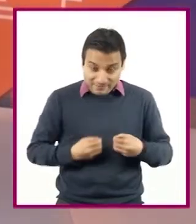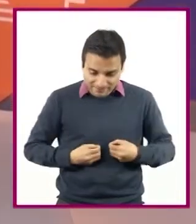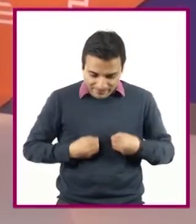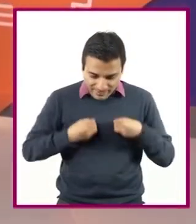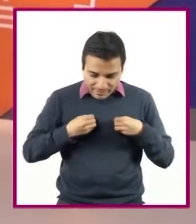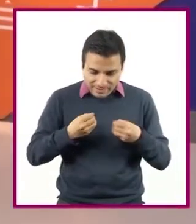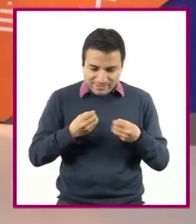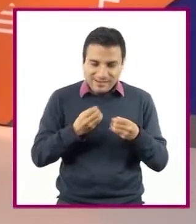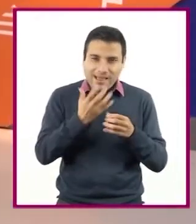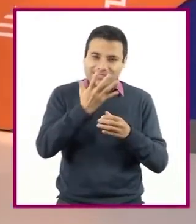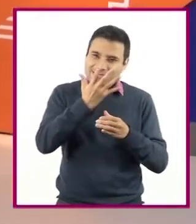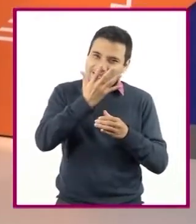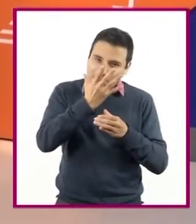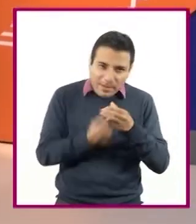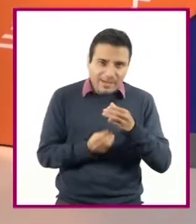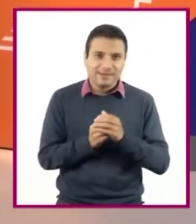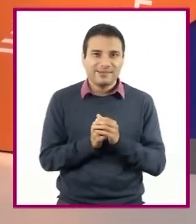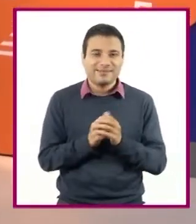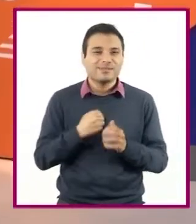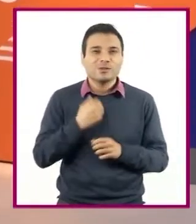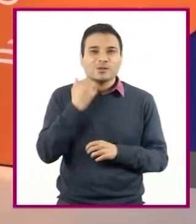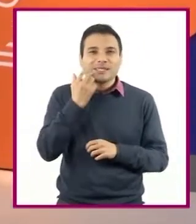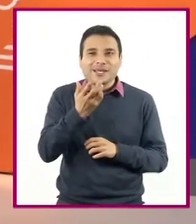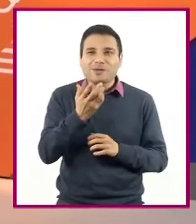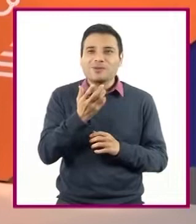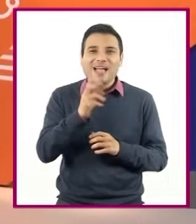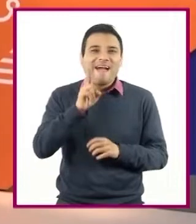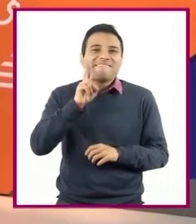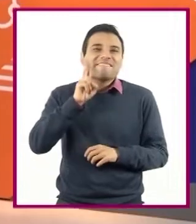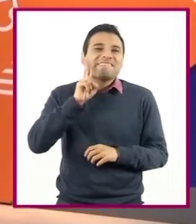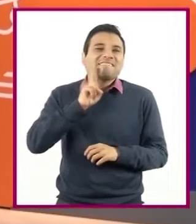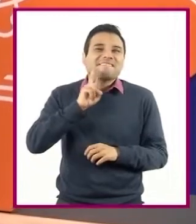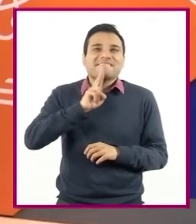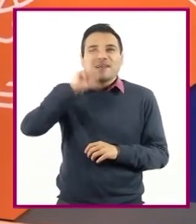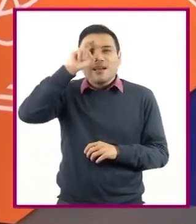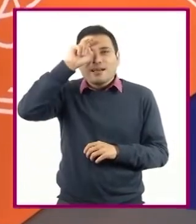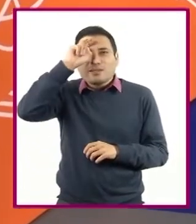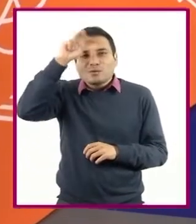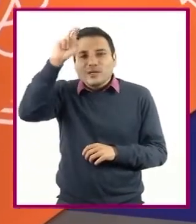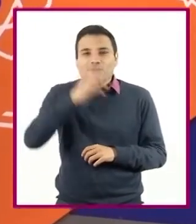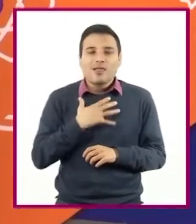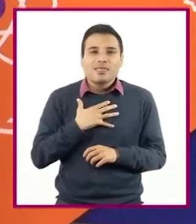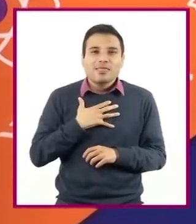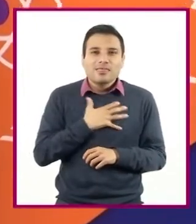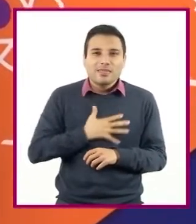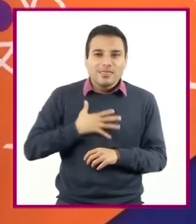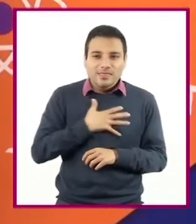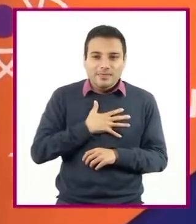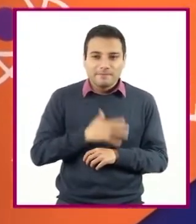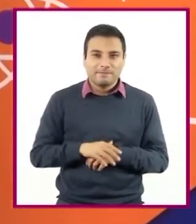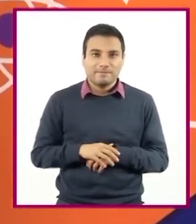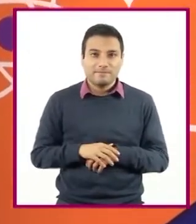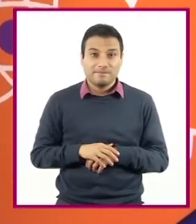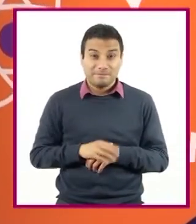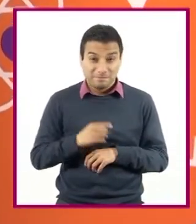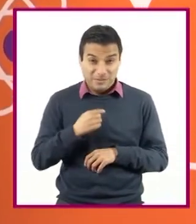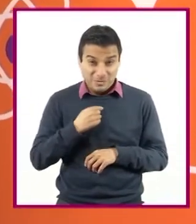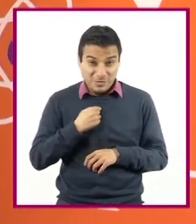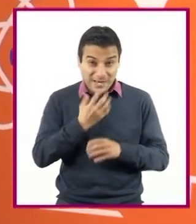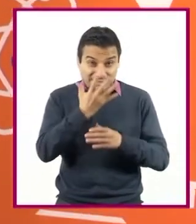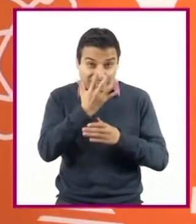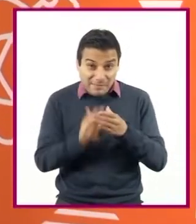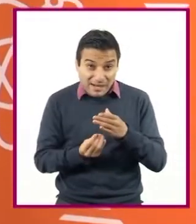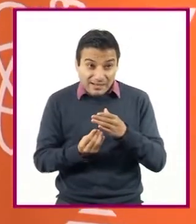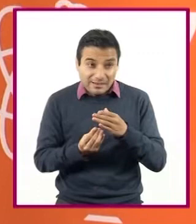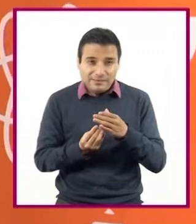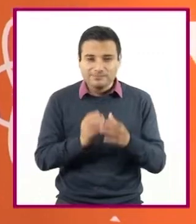inmediato y experimentar con posibilidades lejanas y soñadas. Pero escapar, huir del muro de piedras de la realidad, no